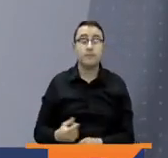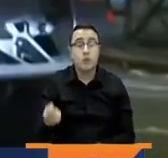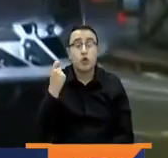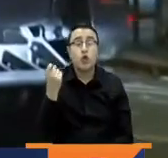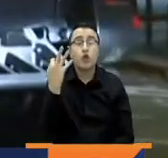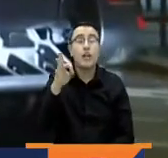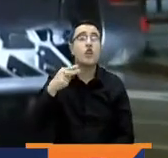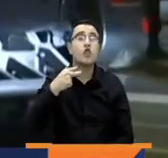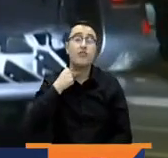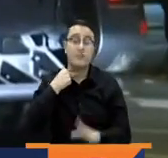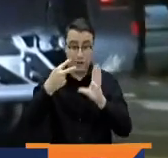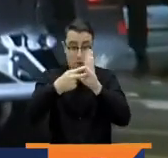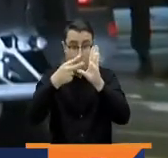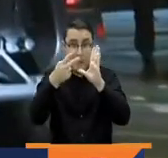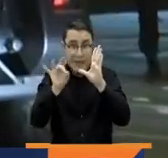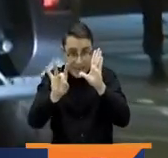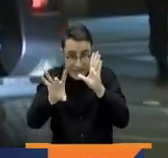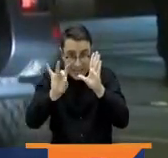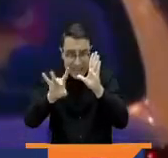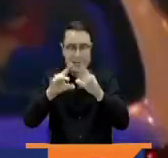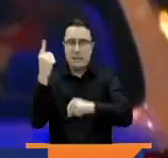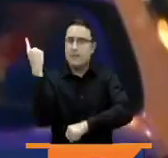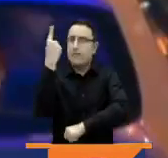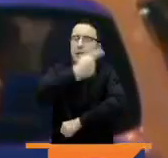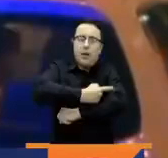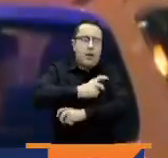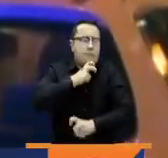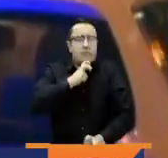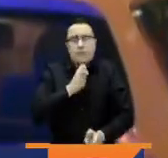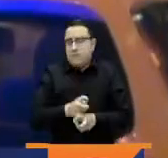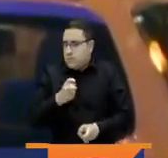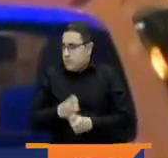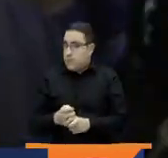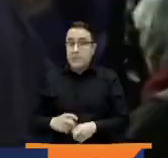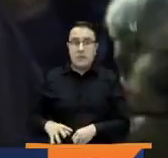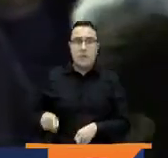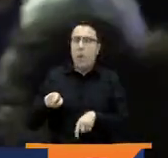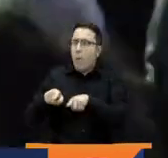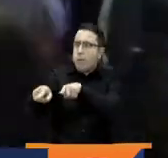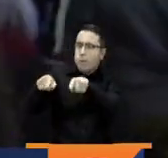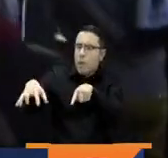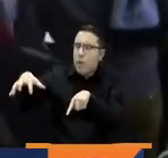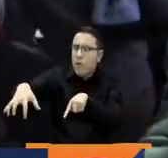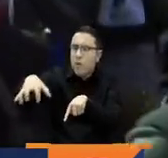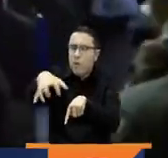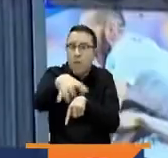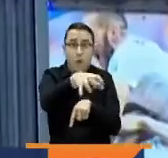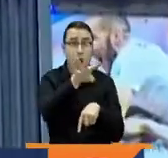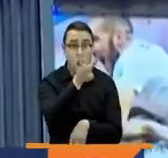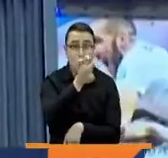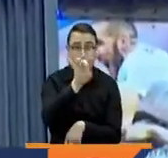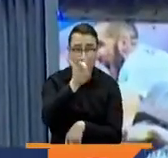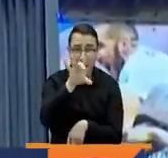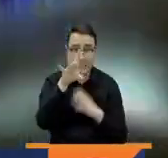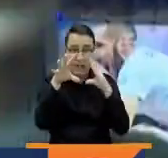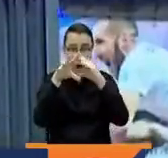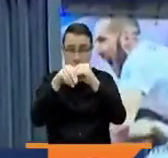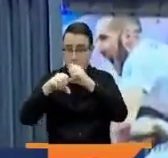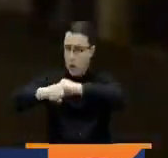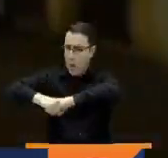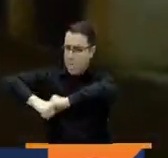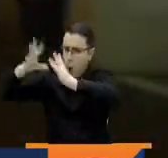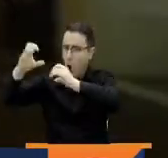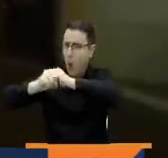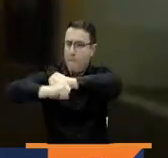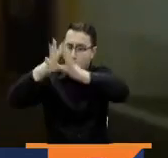de 2015 fue un día difícil para los franceses. A ritmo casi sincrónico, poco después de las 9 y cuarto de la noche, con tan solo minutos